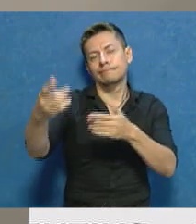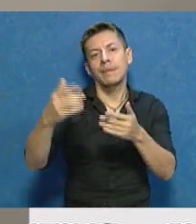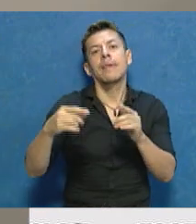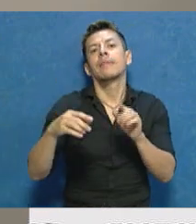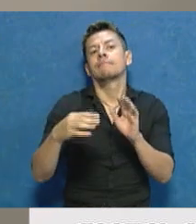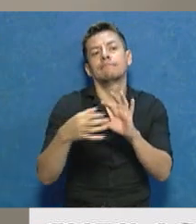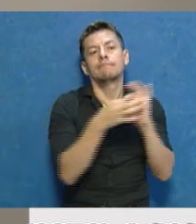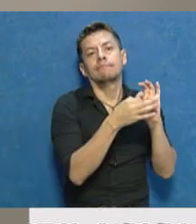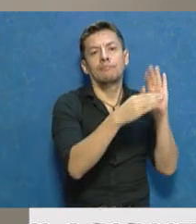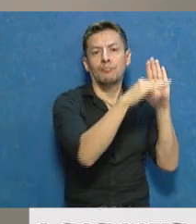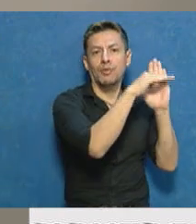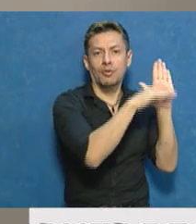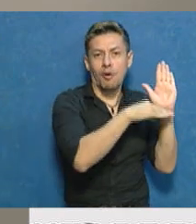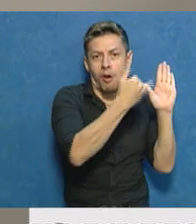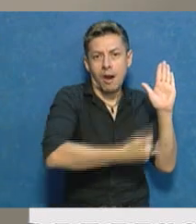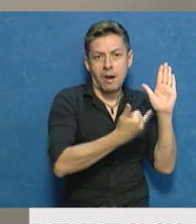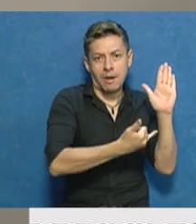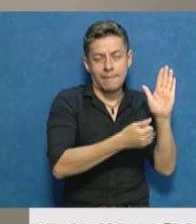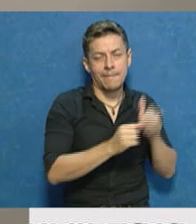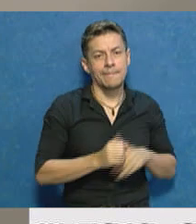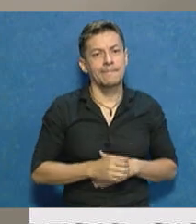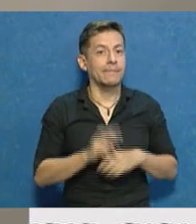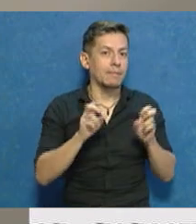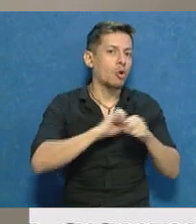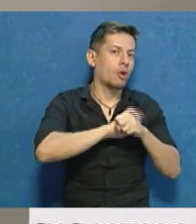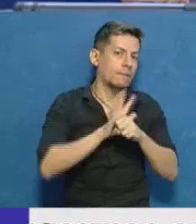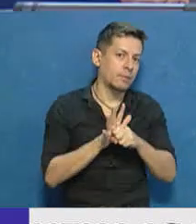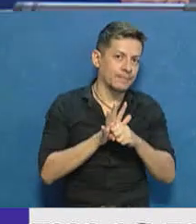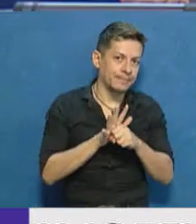protocolo que tenemos en ejecución para coronavirus.